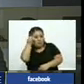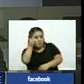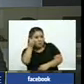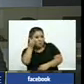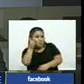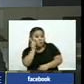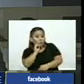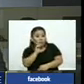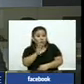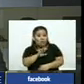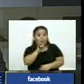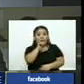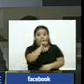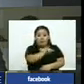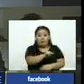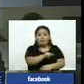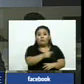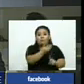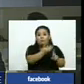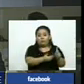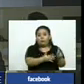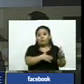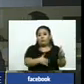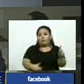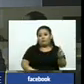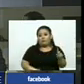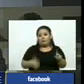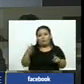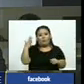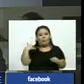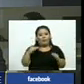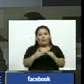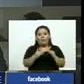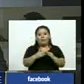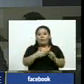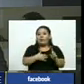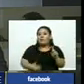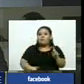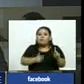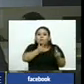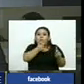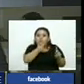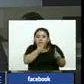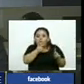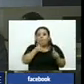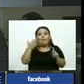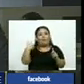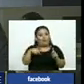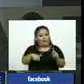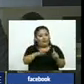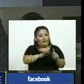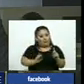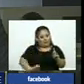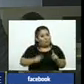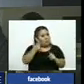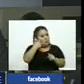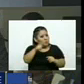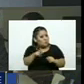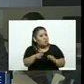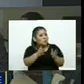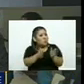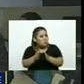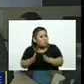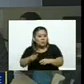algunas acusaciones que han surgido incluso por el ex presidente de la República, Salvador Sánchez Serén, pero le hemos preparado un